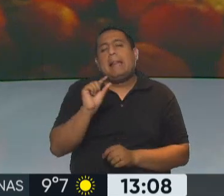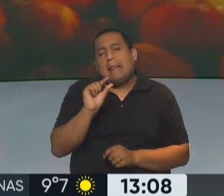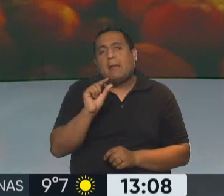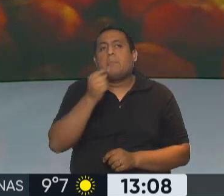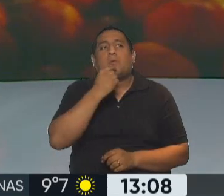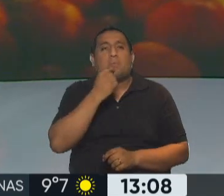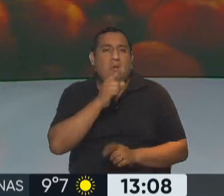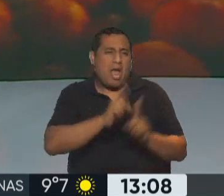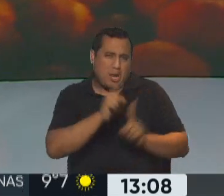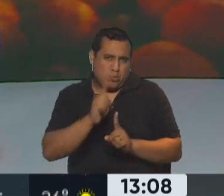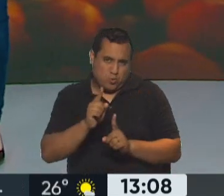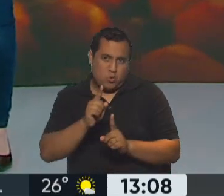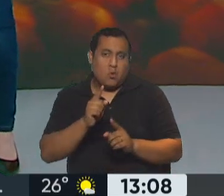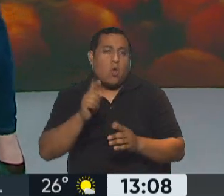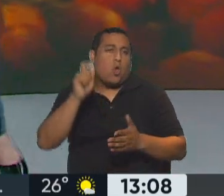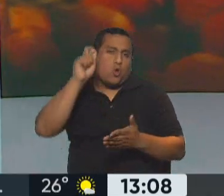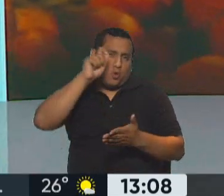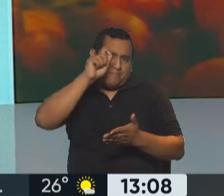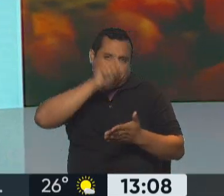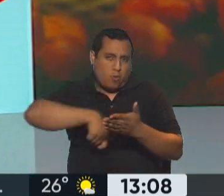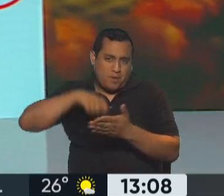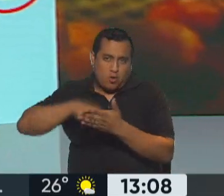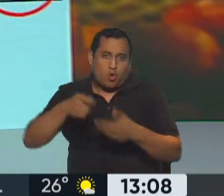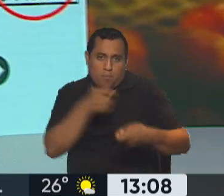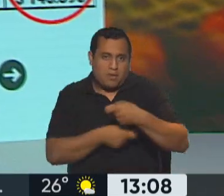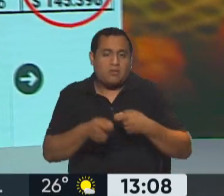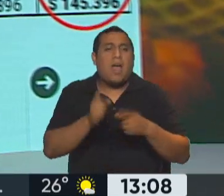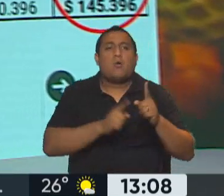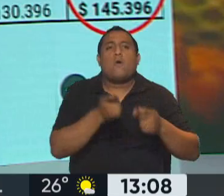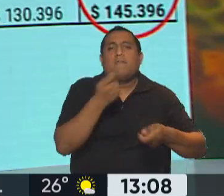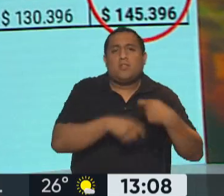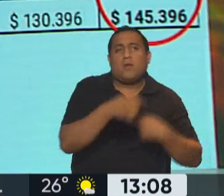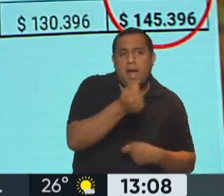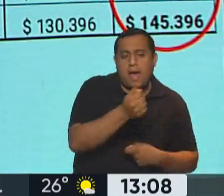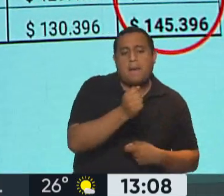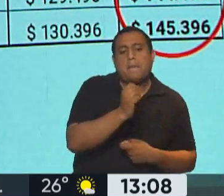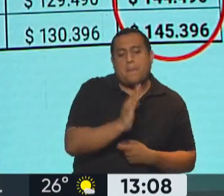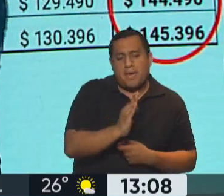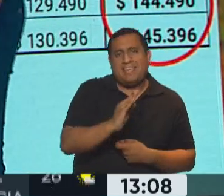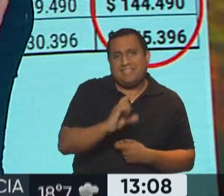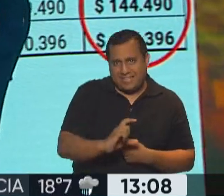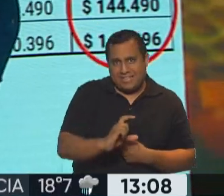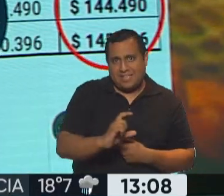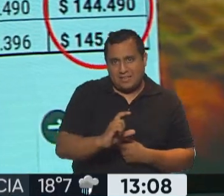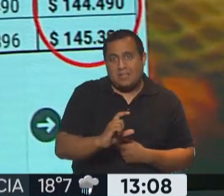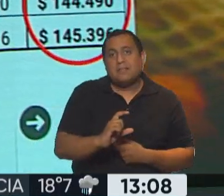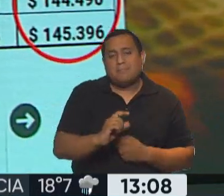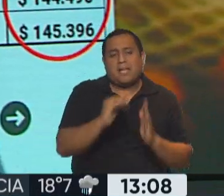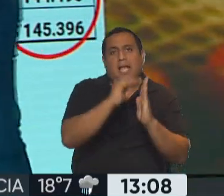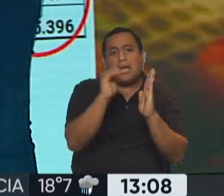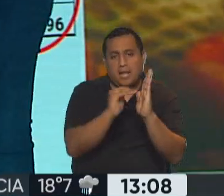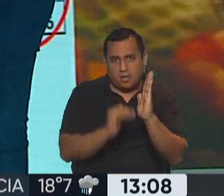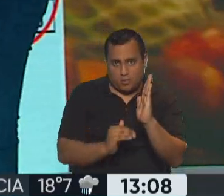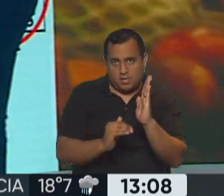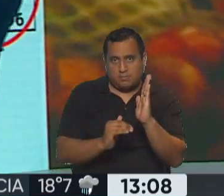más bajas del convenio de comercio, que son vendedor A, vendedor B, vendedor C, son las categorías del convenio, las que decimos que